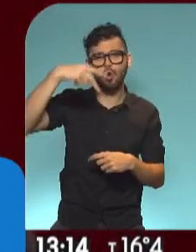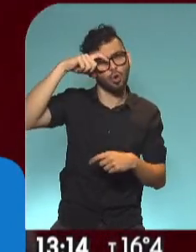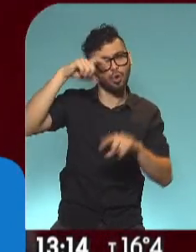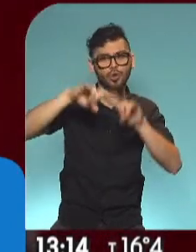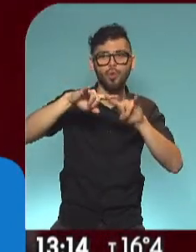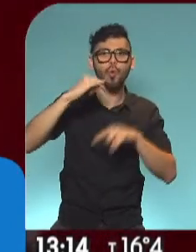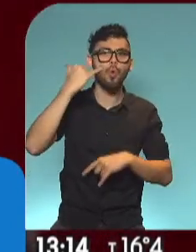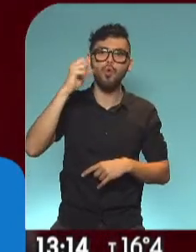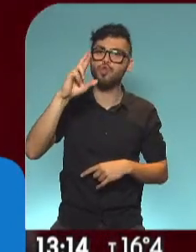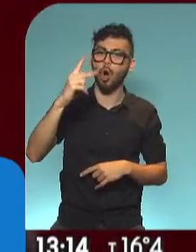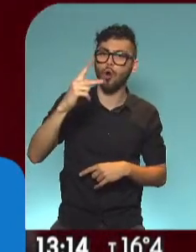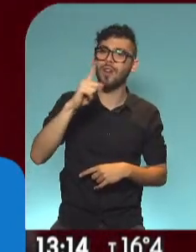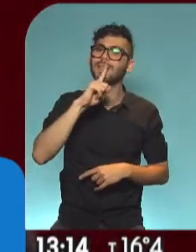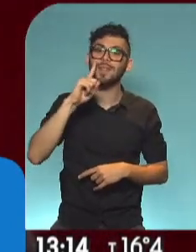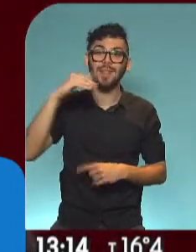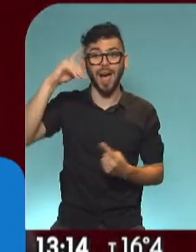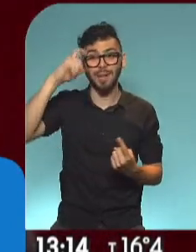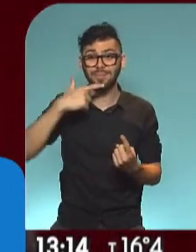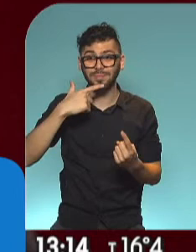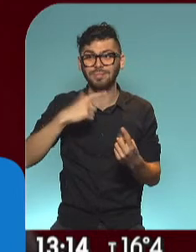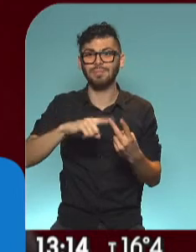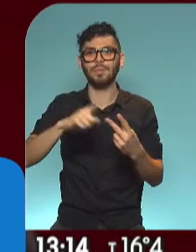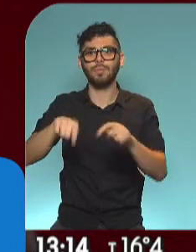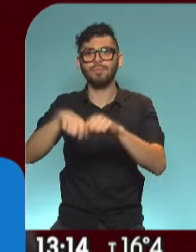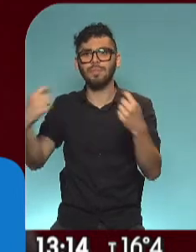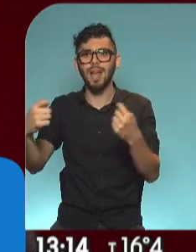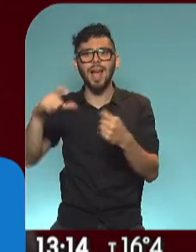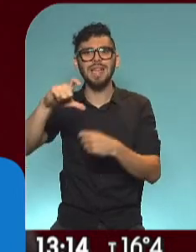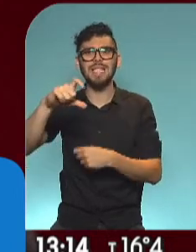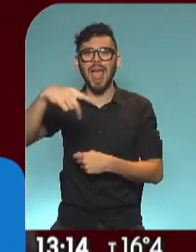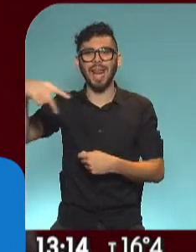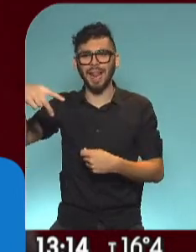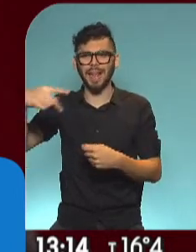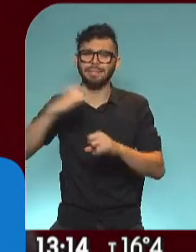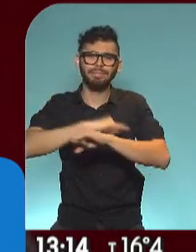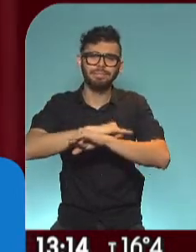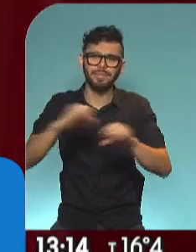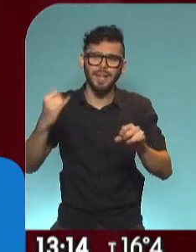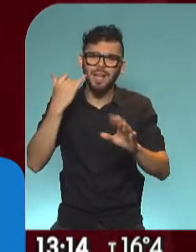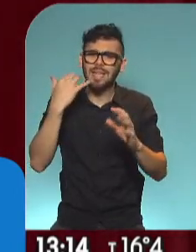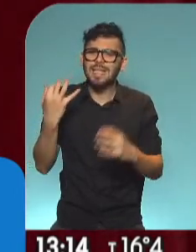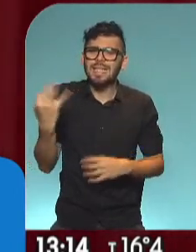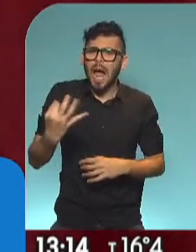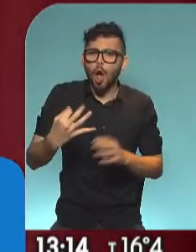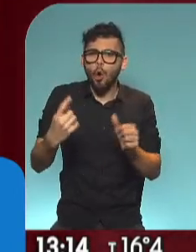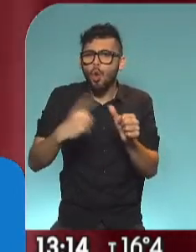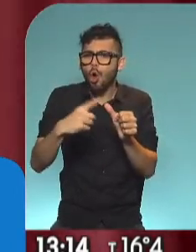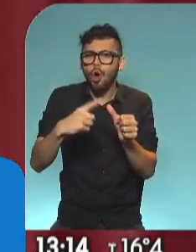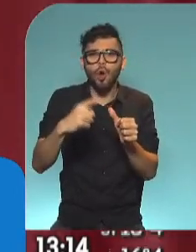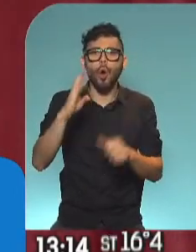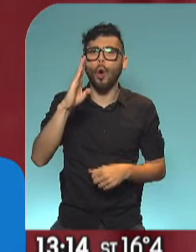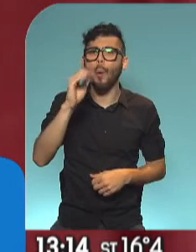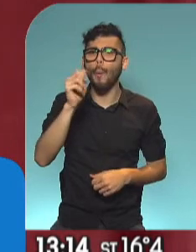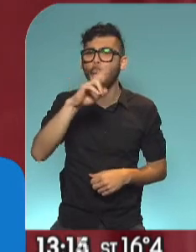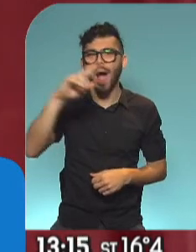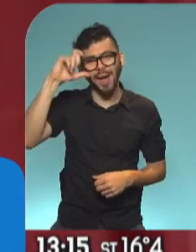como seguro que va a ser Barrett la candidata designada por Trump esta tarde. Todavía no hay confirmación oficial de la Casa Blanca. Si eso es así, algo que